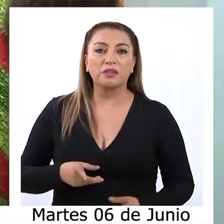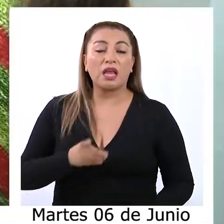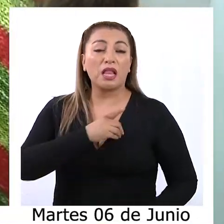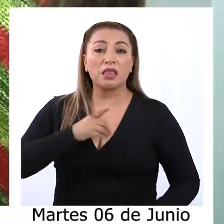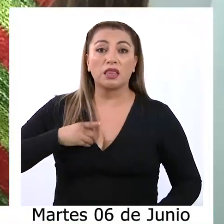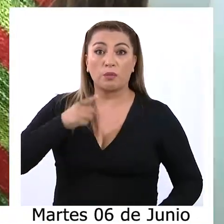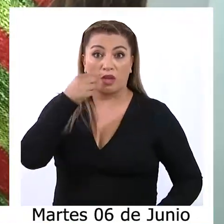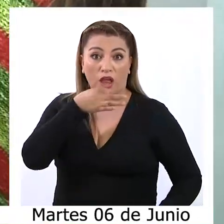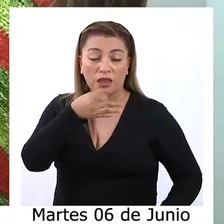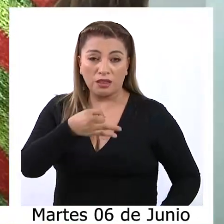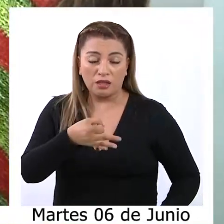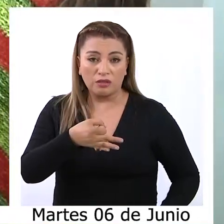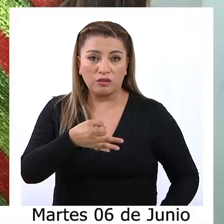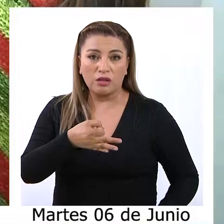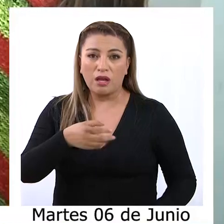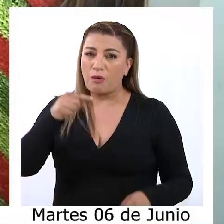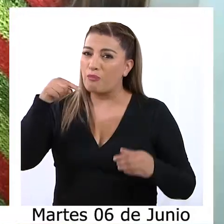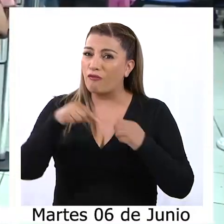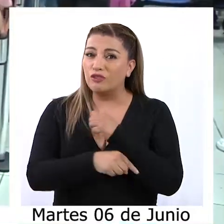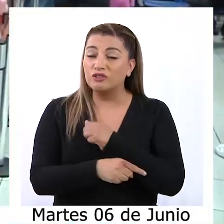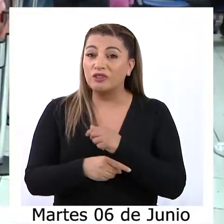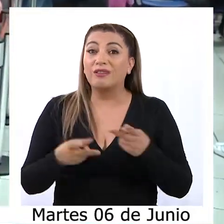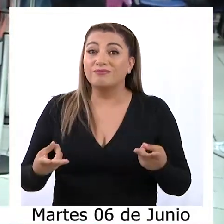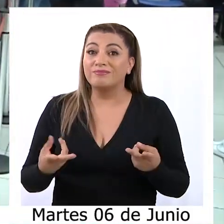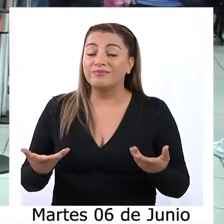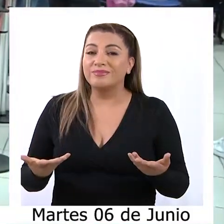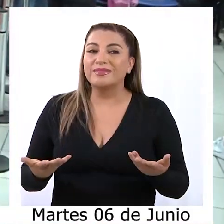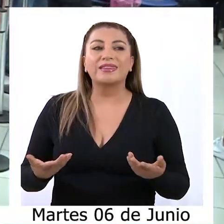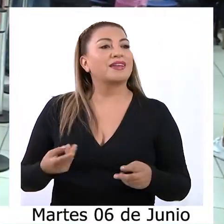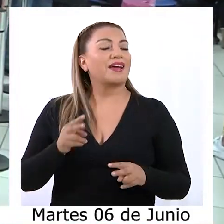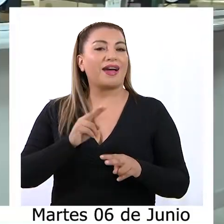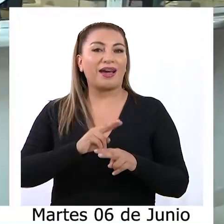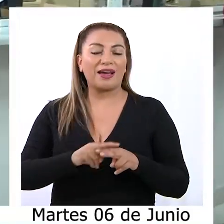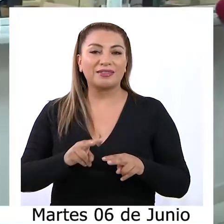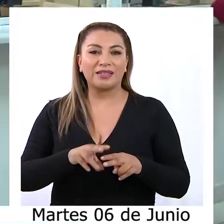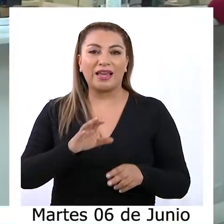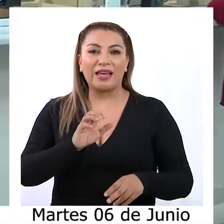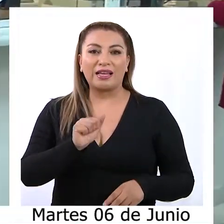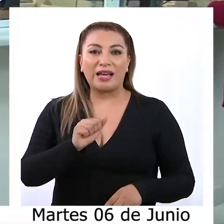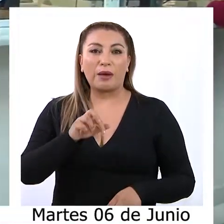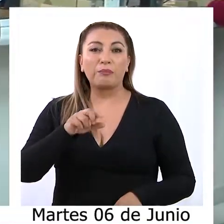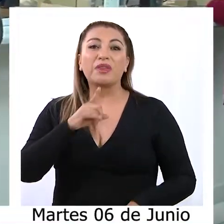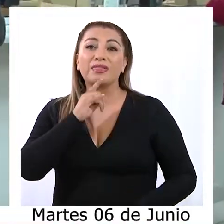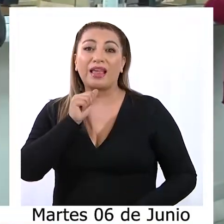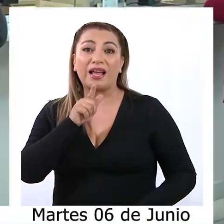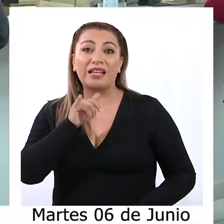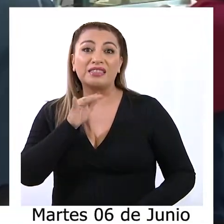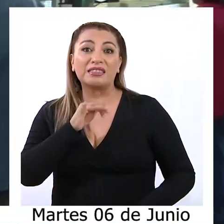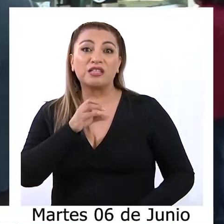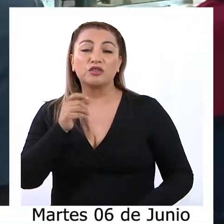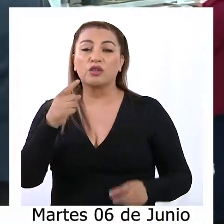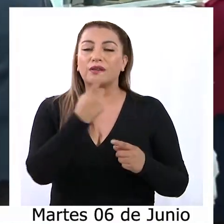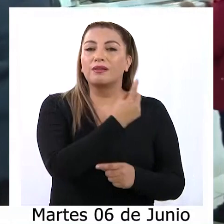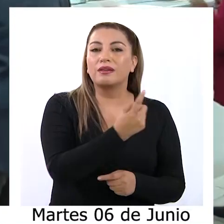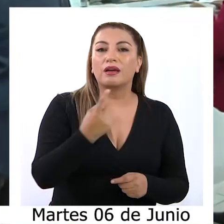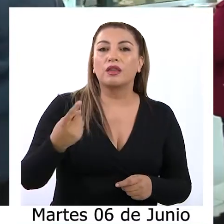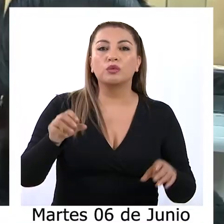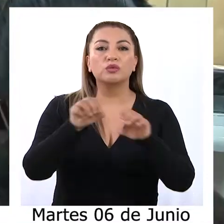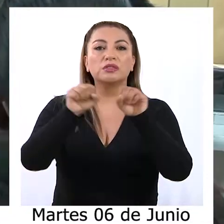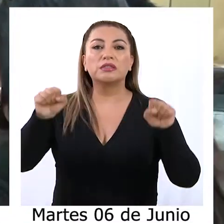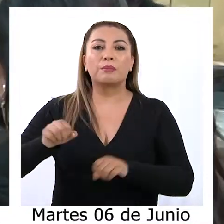diputado señaló que el meollo del asunto está en abrir la capitalización individual hacia un sistema